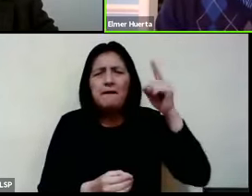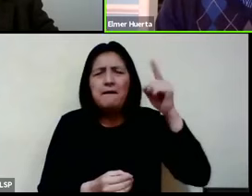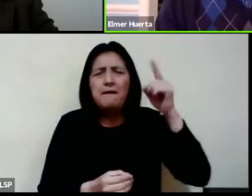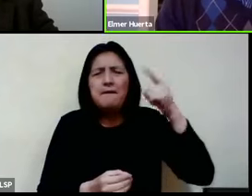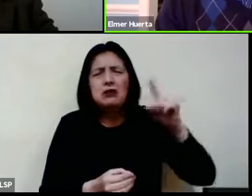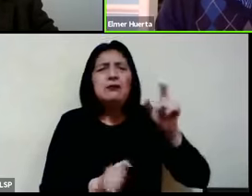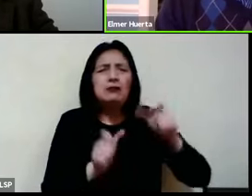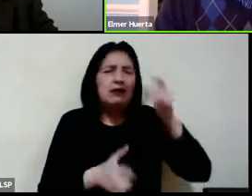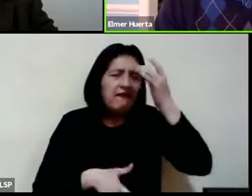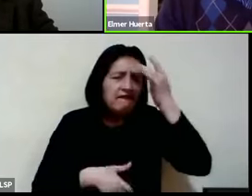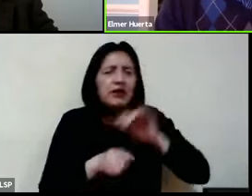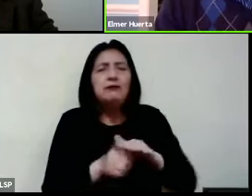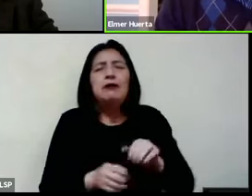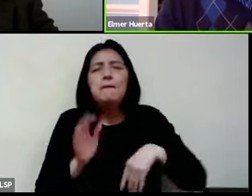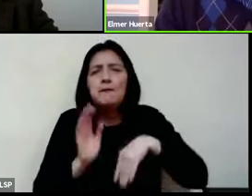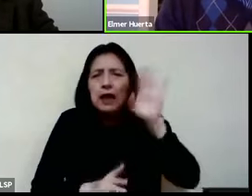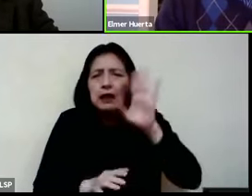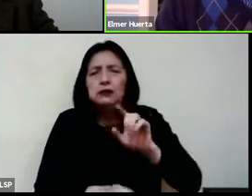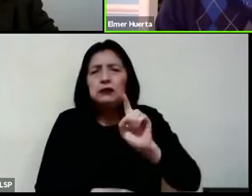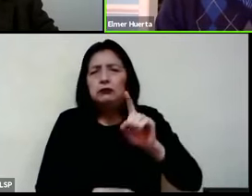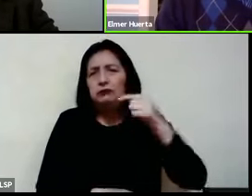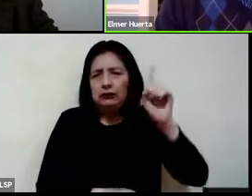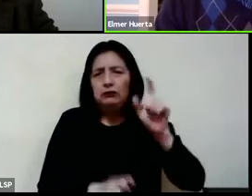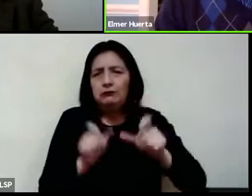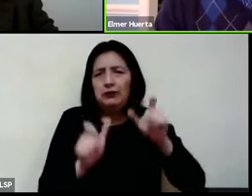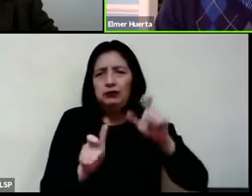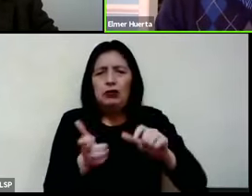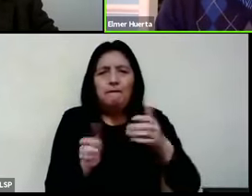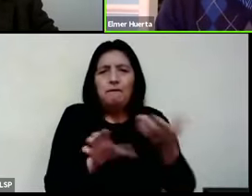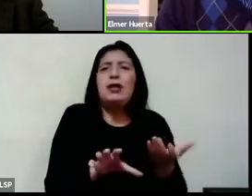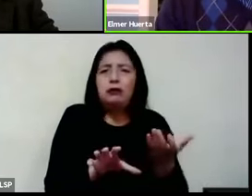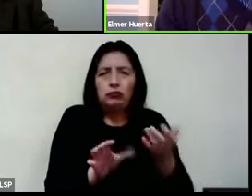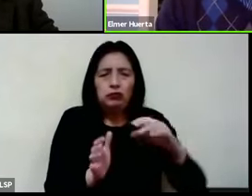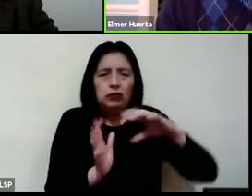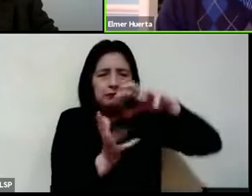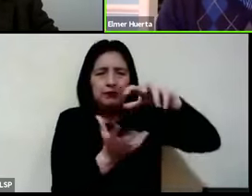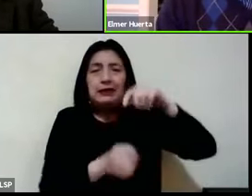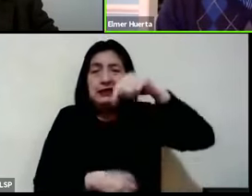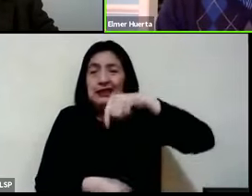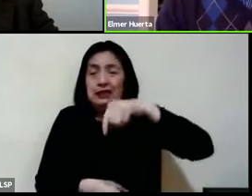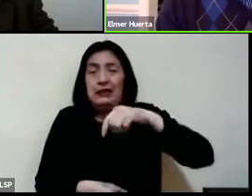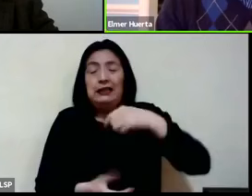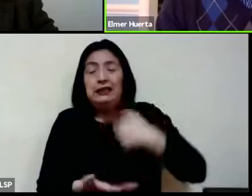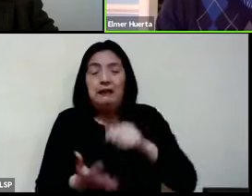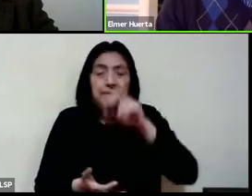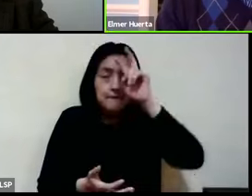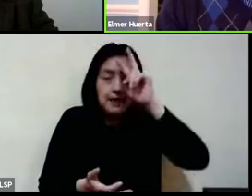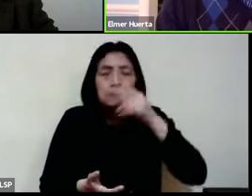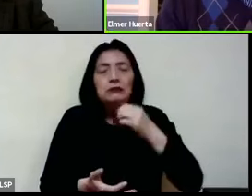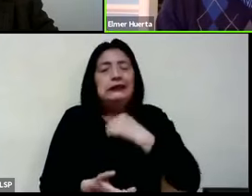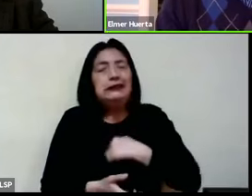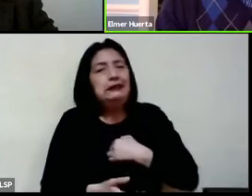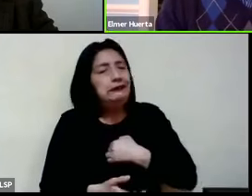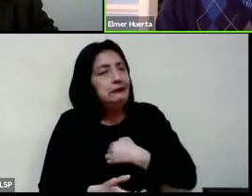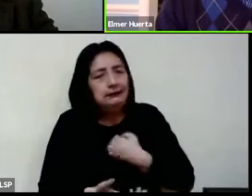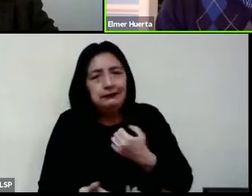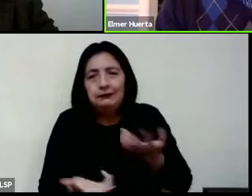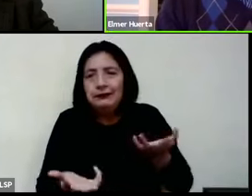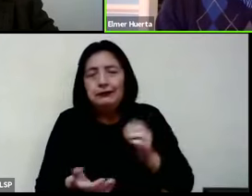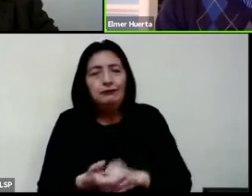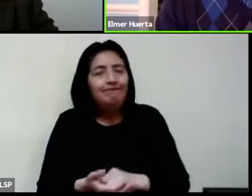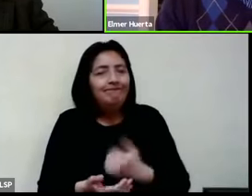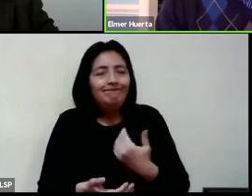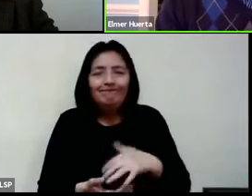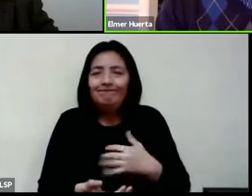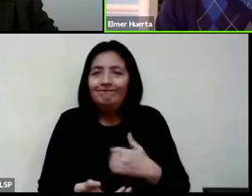millón de muertos en el planeta y que en nuestra patria, en el Perú, lamentablemente ocasionó que nos